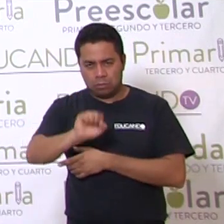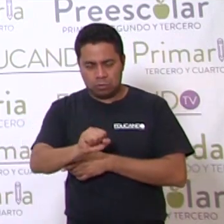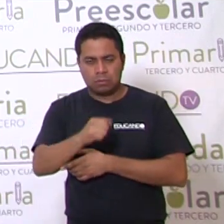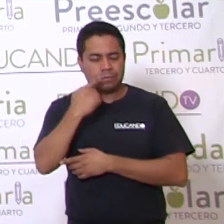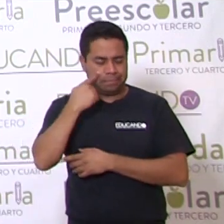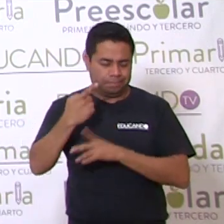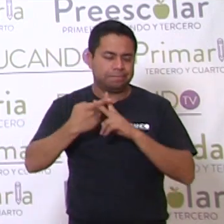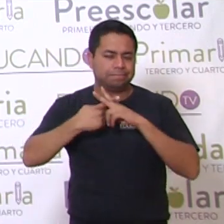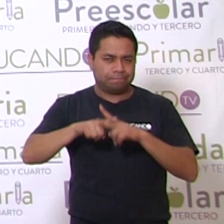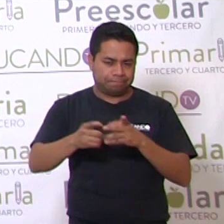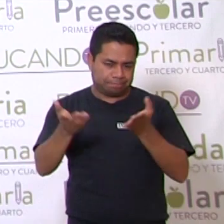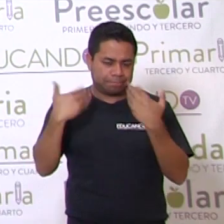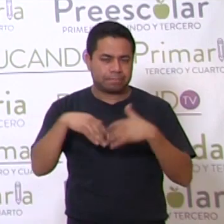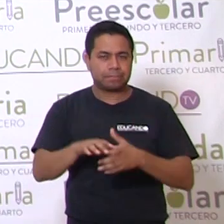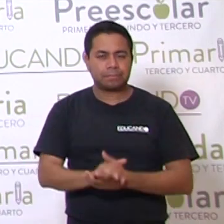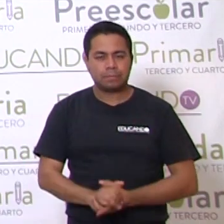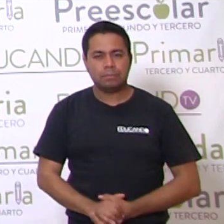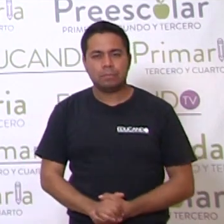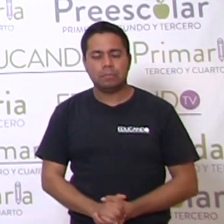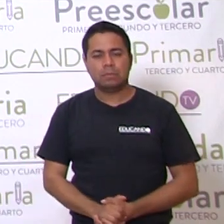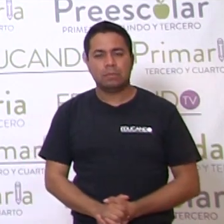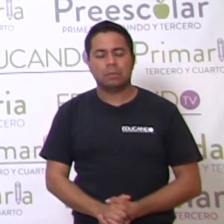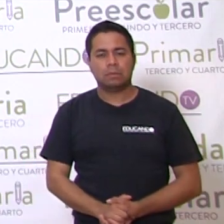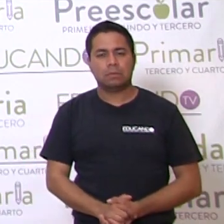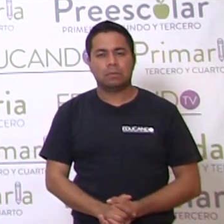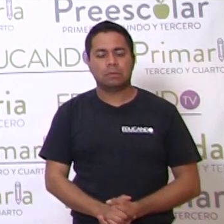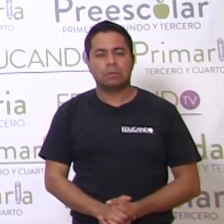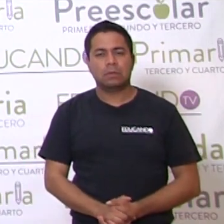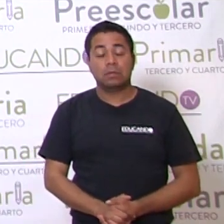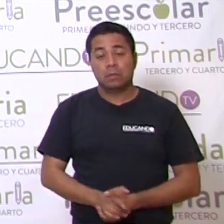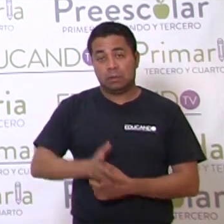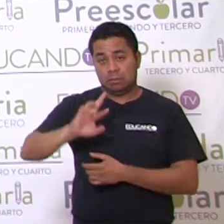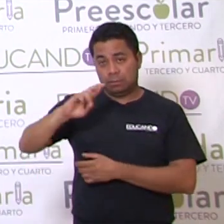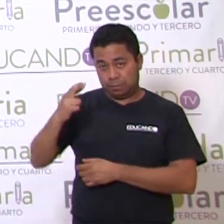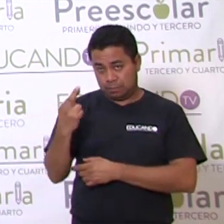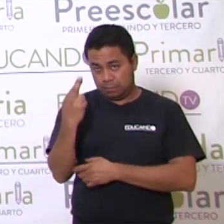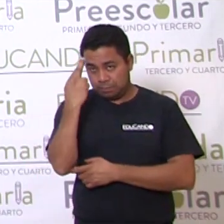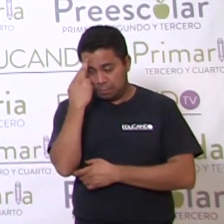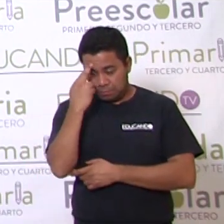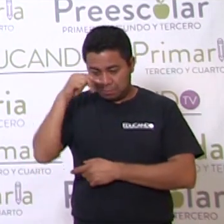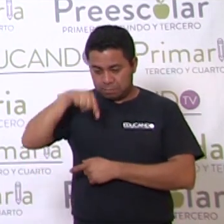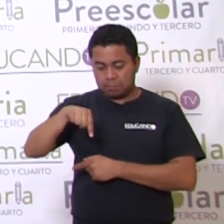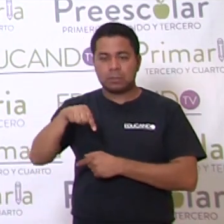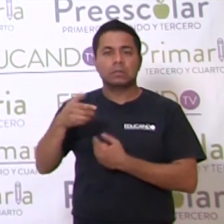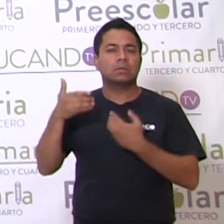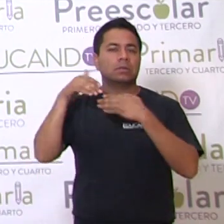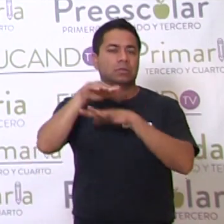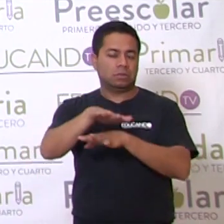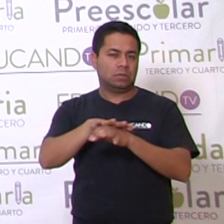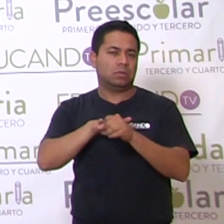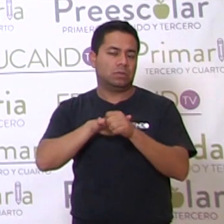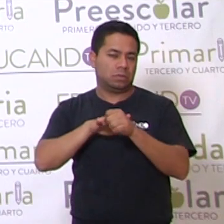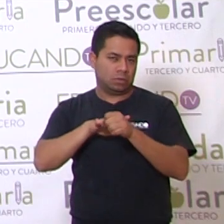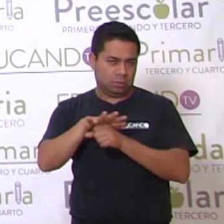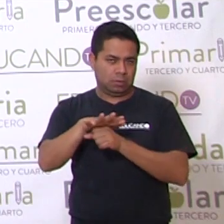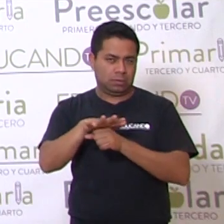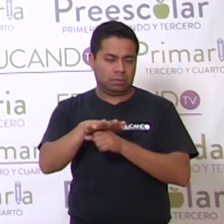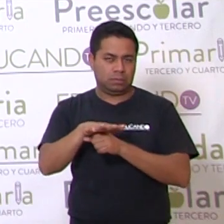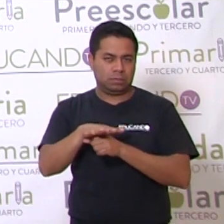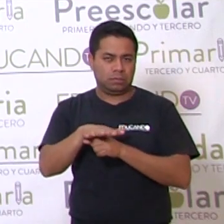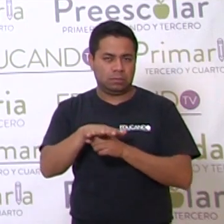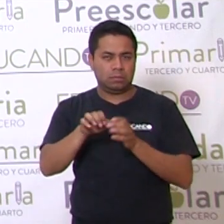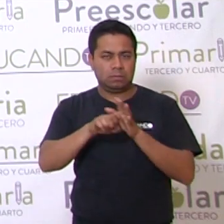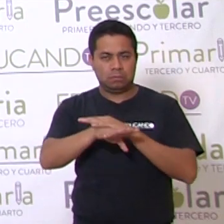iniciar, acompáñame. Vamos a recordar un poquito acerca de lo que son